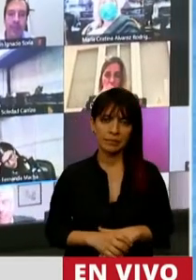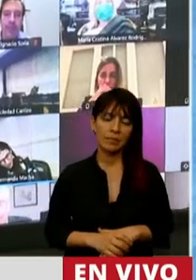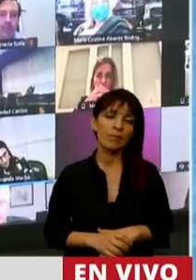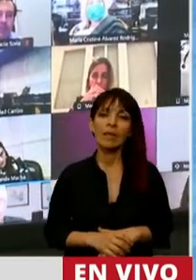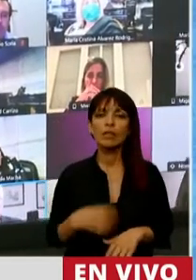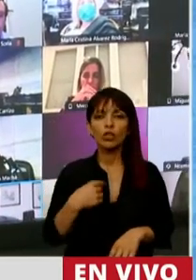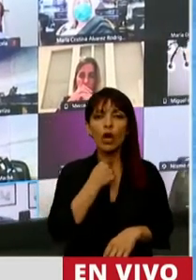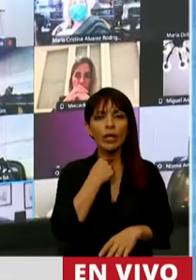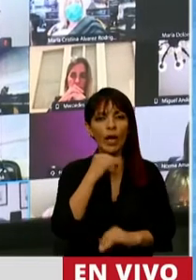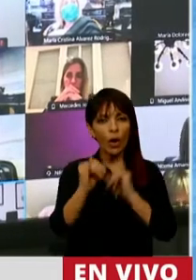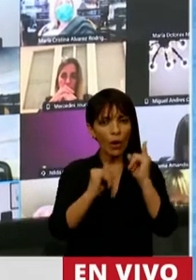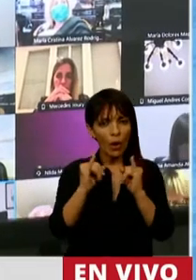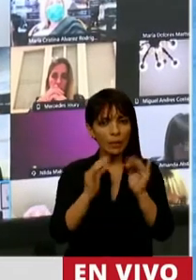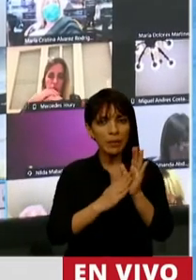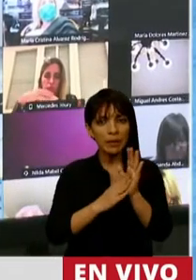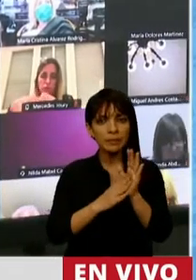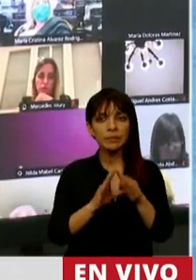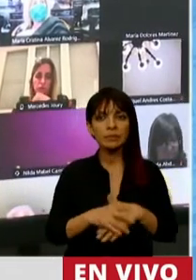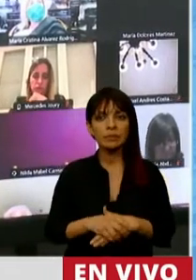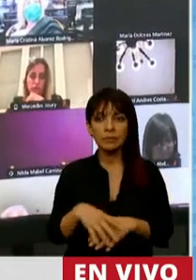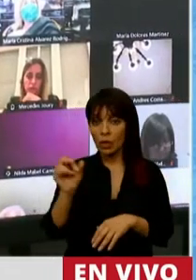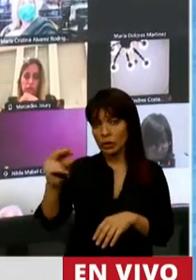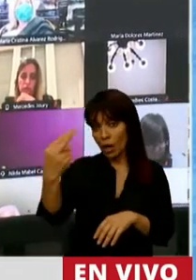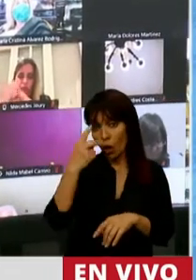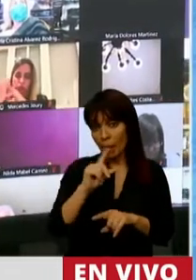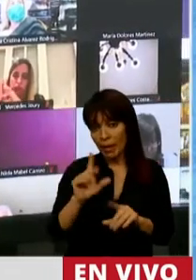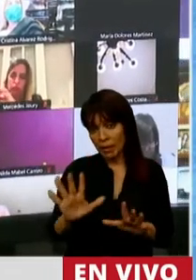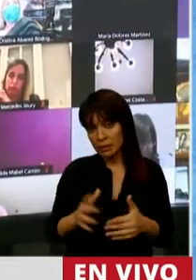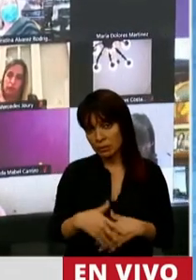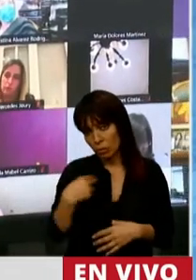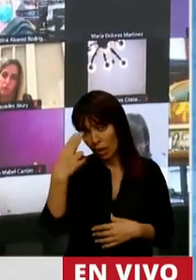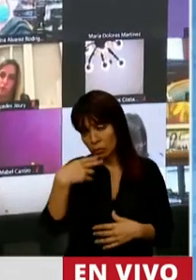Quiero fundamentar por qué... Sí, presidente. Sí, no me mire así. Es así.